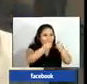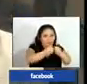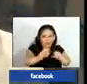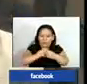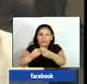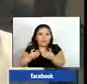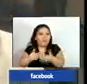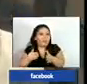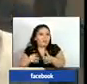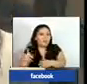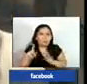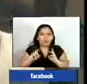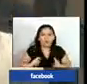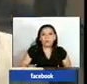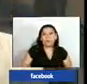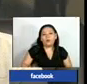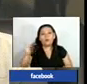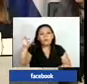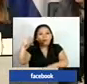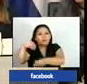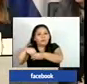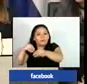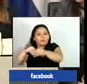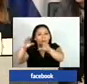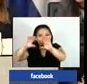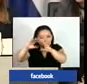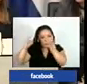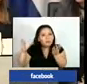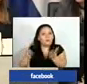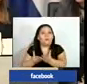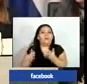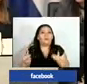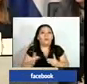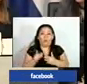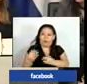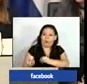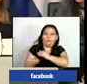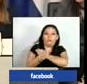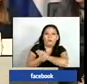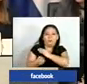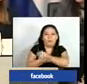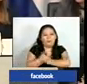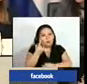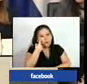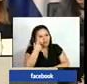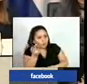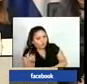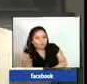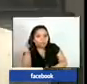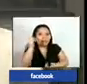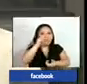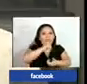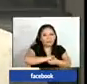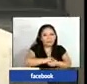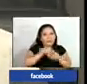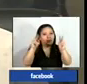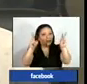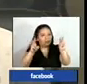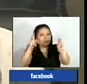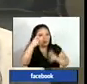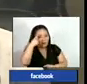gubernamentales y el Banco Mundial, que además de haber brindado asesoría, dieron acompañamiento a la política